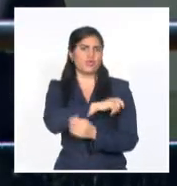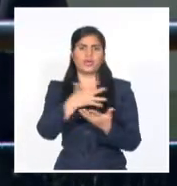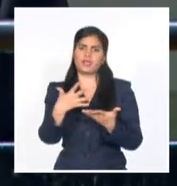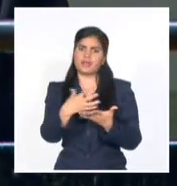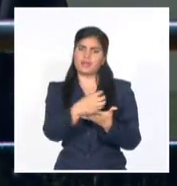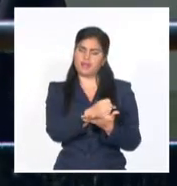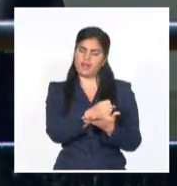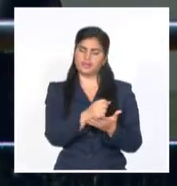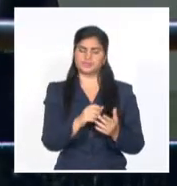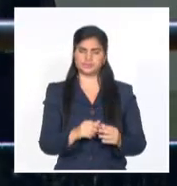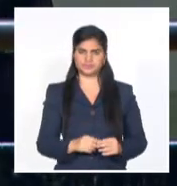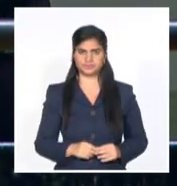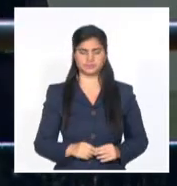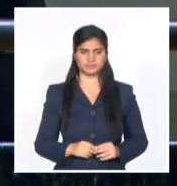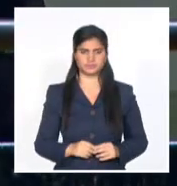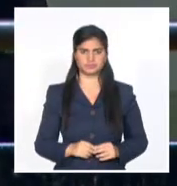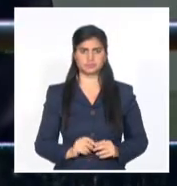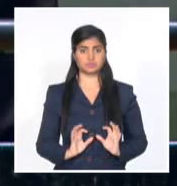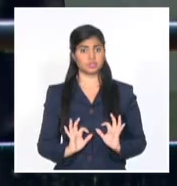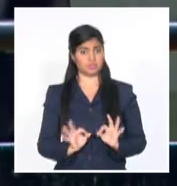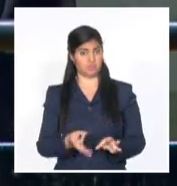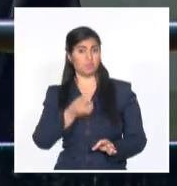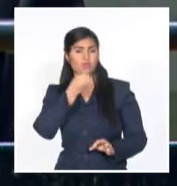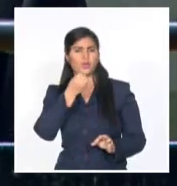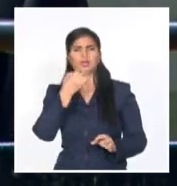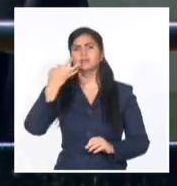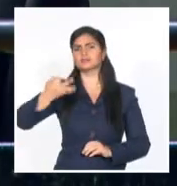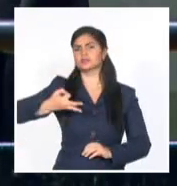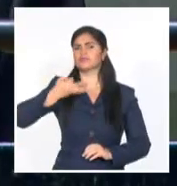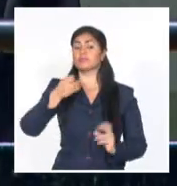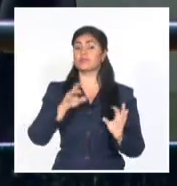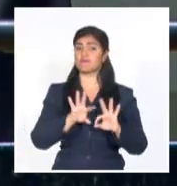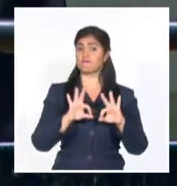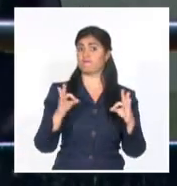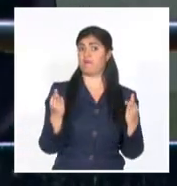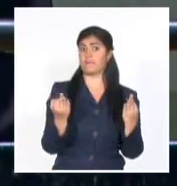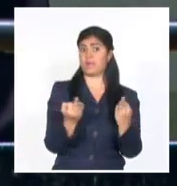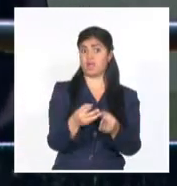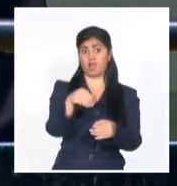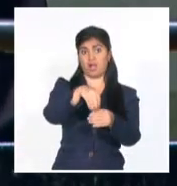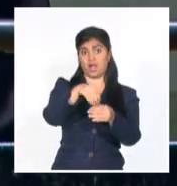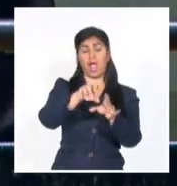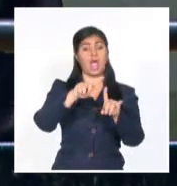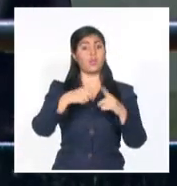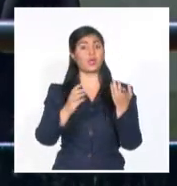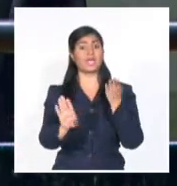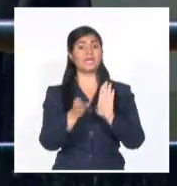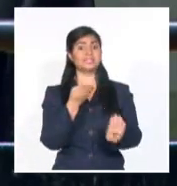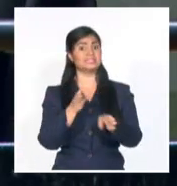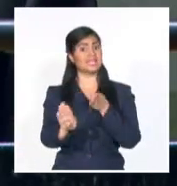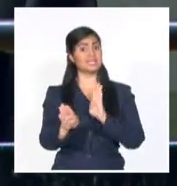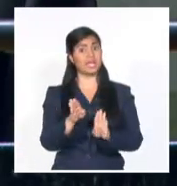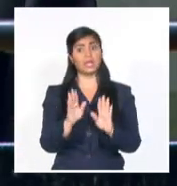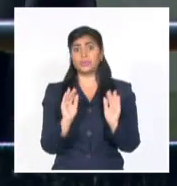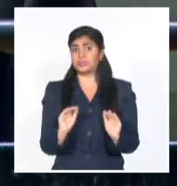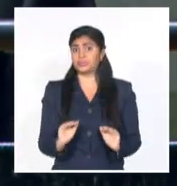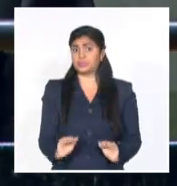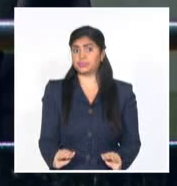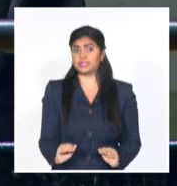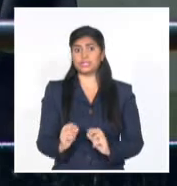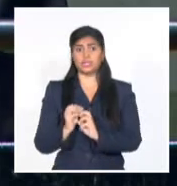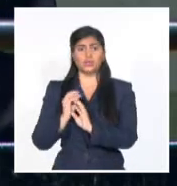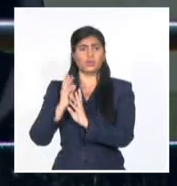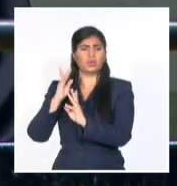sienten nuestras familias a través del desabastecimiento en las tiendas, las largas